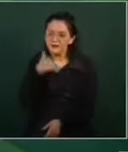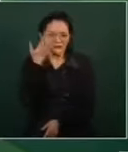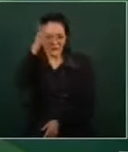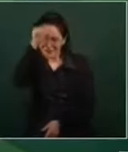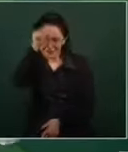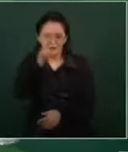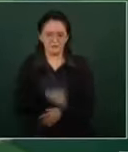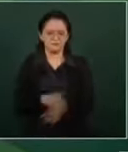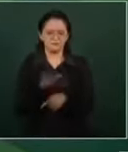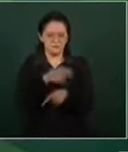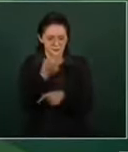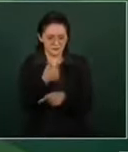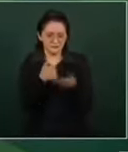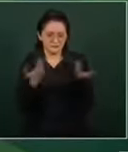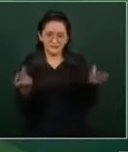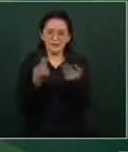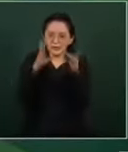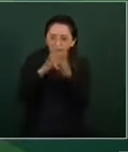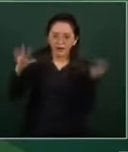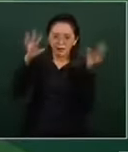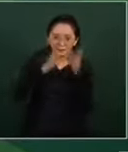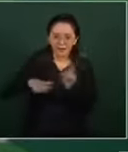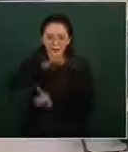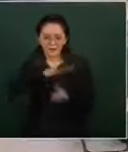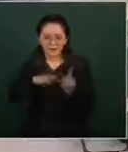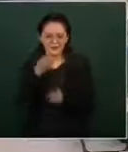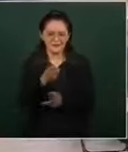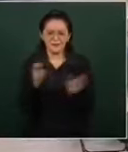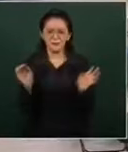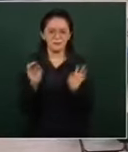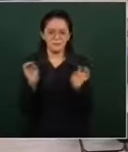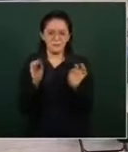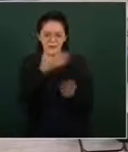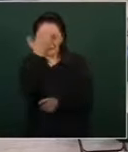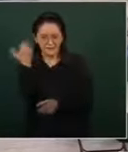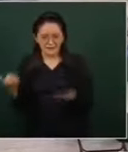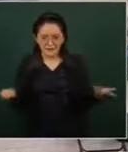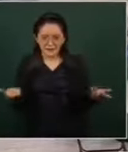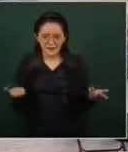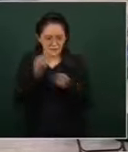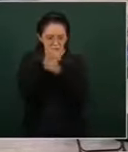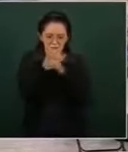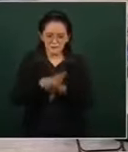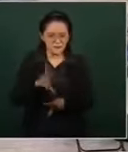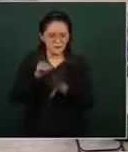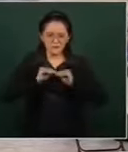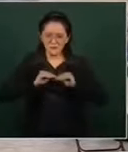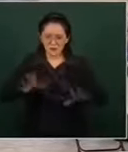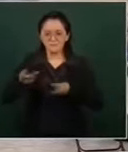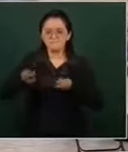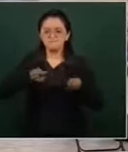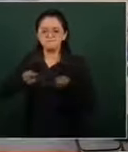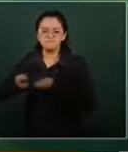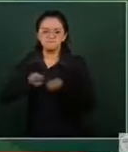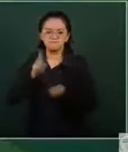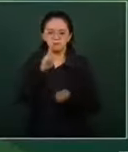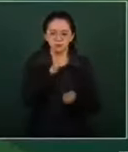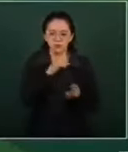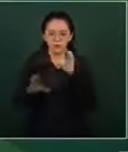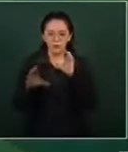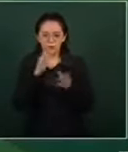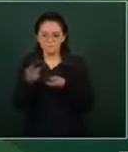pero eso me llevó tiempo porque como esto no se sabía cómo tenían todo el control de los medios habían